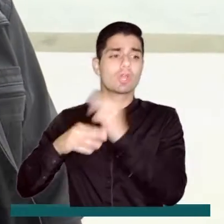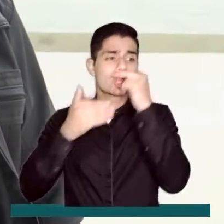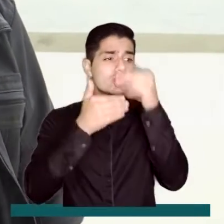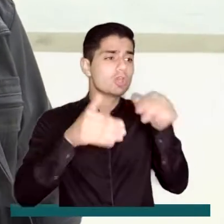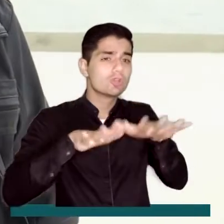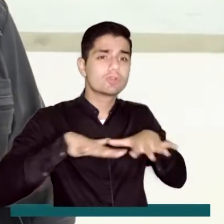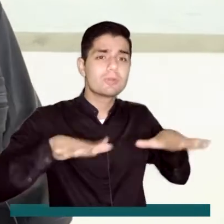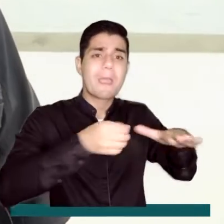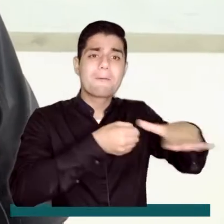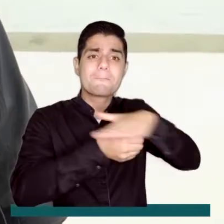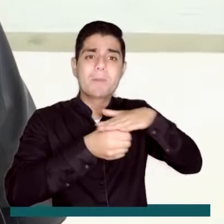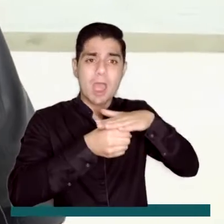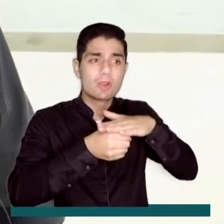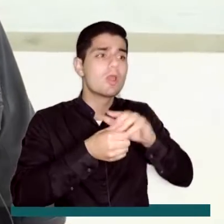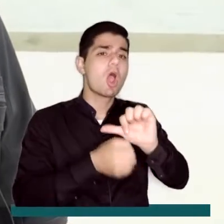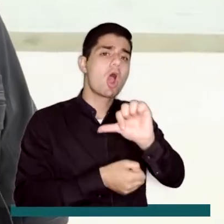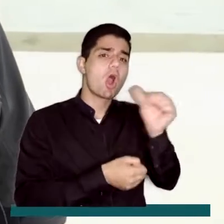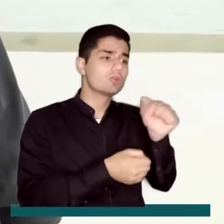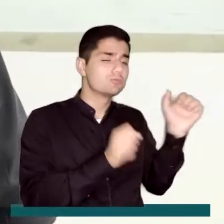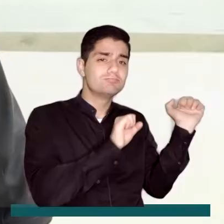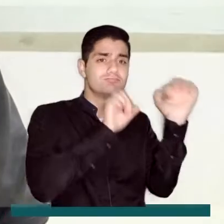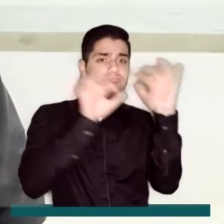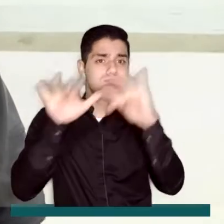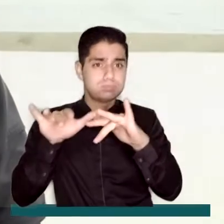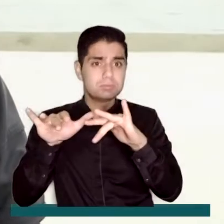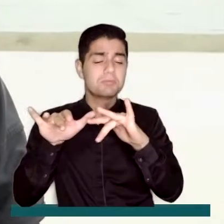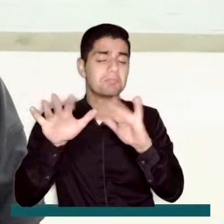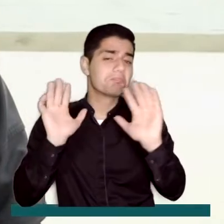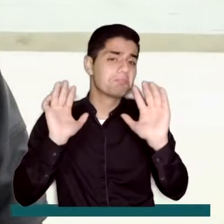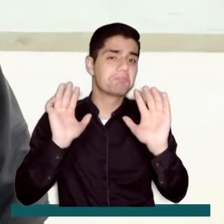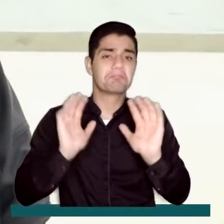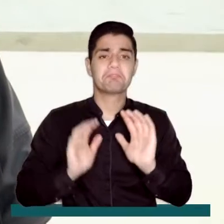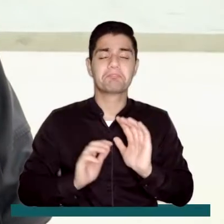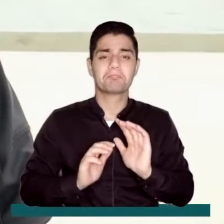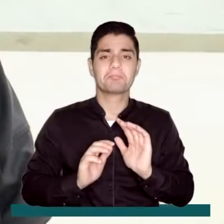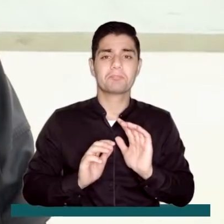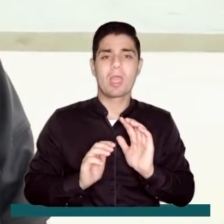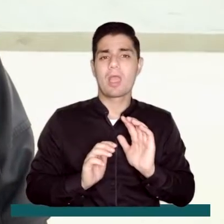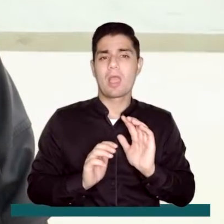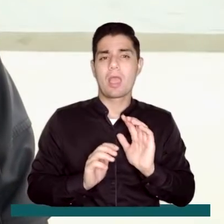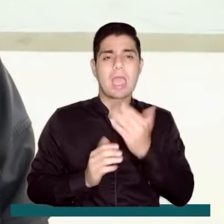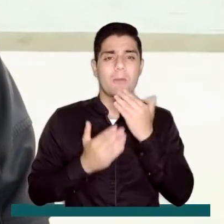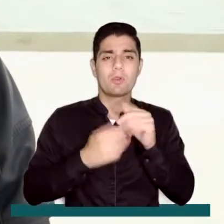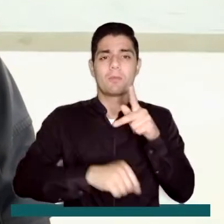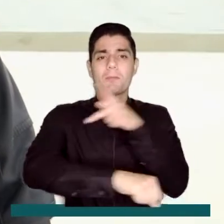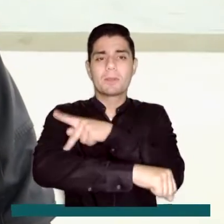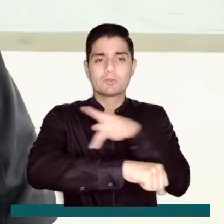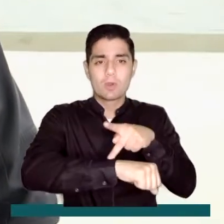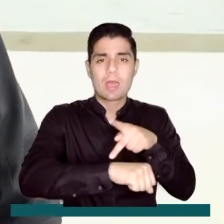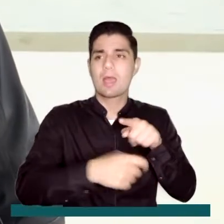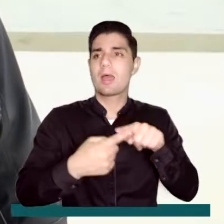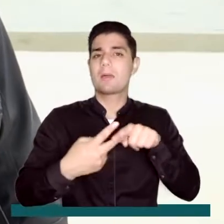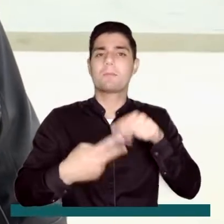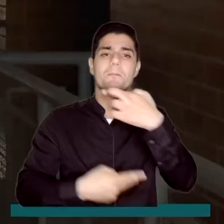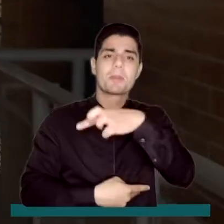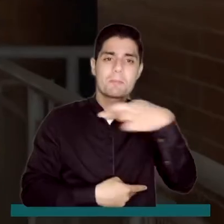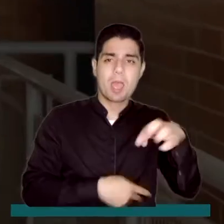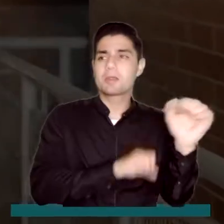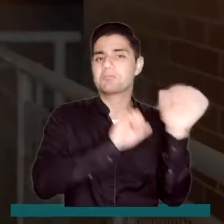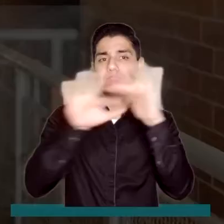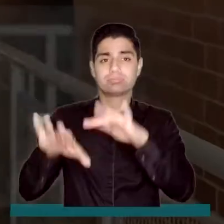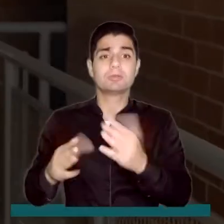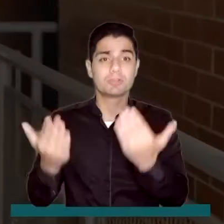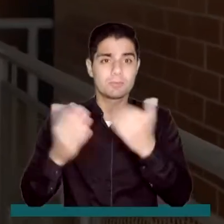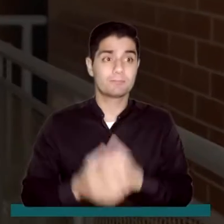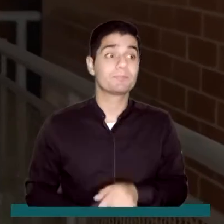los niños de este barrio como muchos niños que van a venir acá se va a venir preescolar va a venir primaria